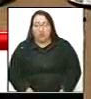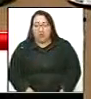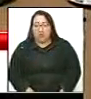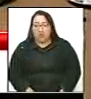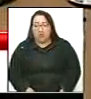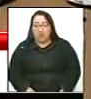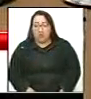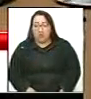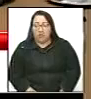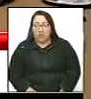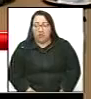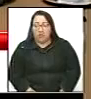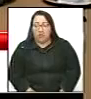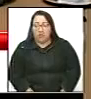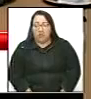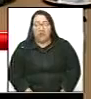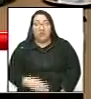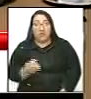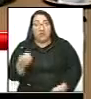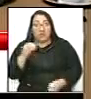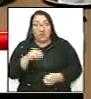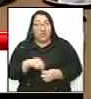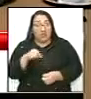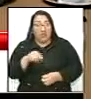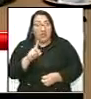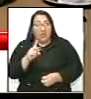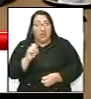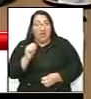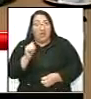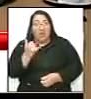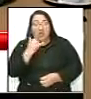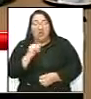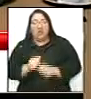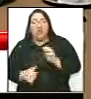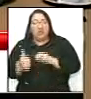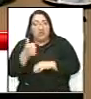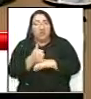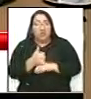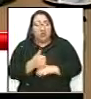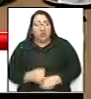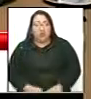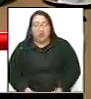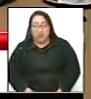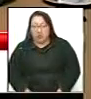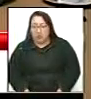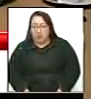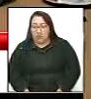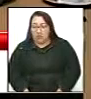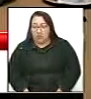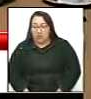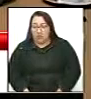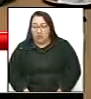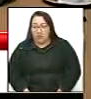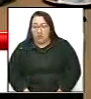delito. Y si se acredita que este delito lo cometió un alto funcionario, puede también ser infracción a